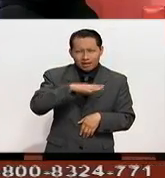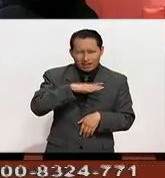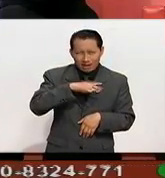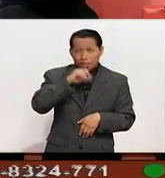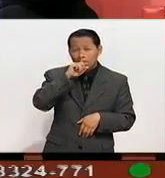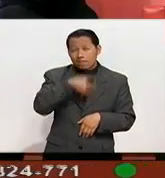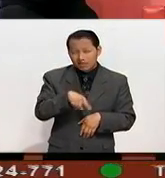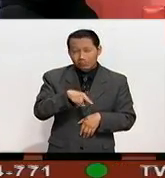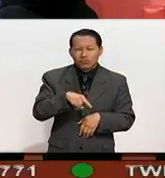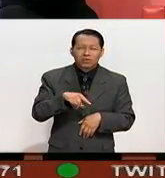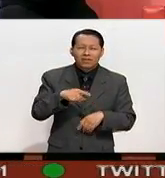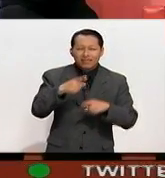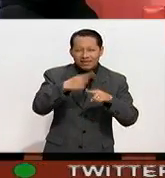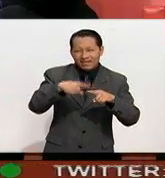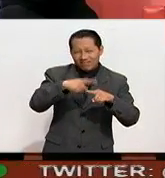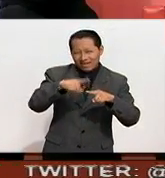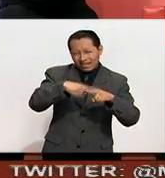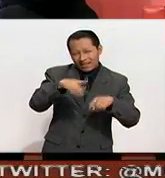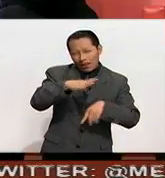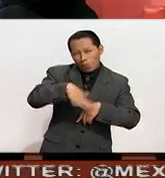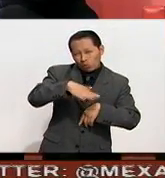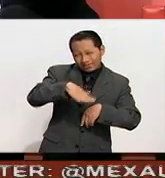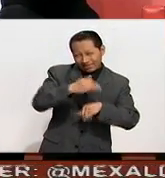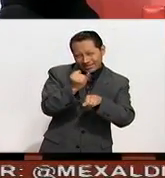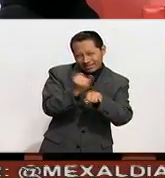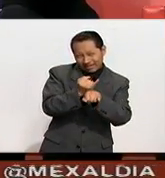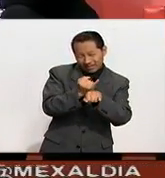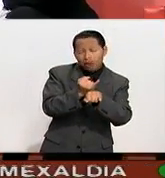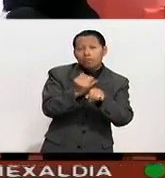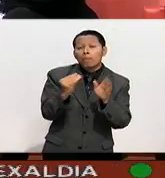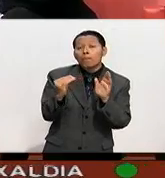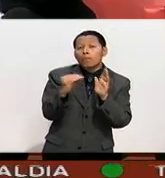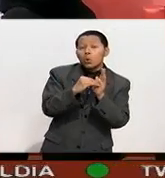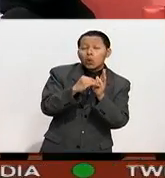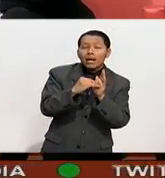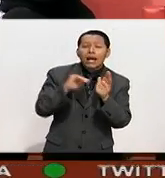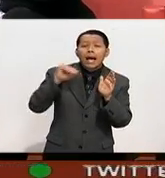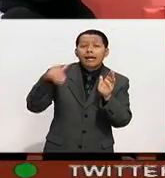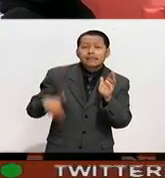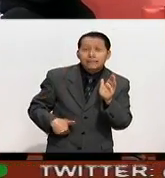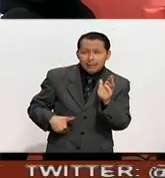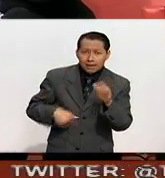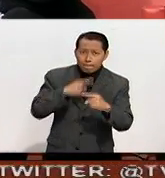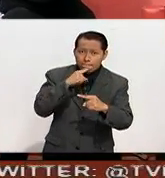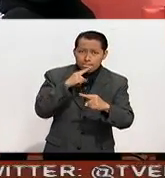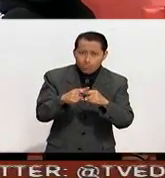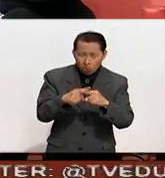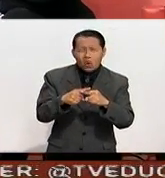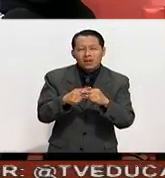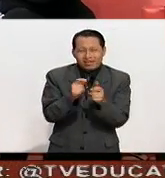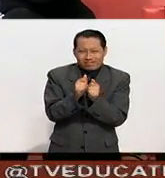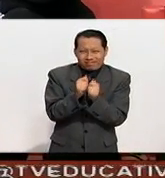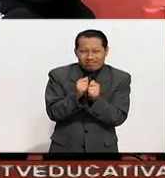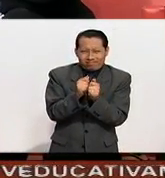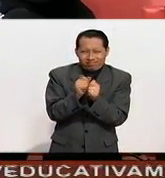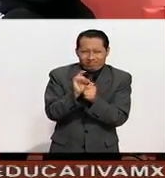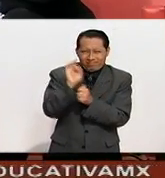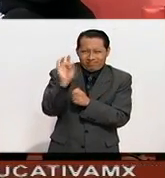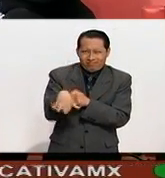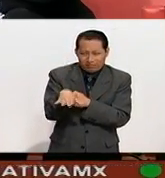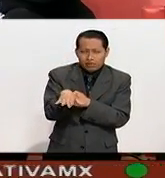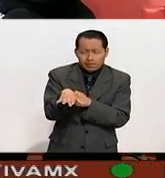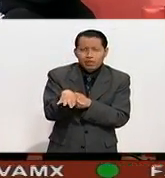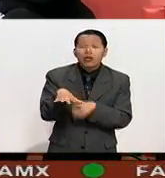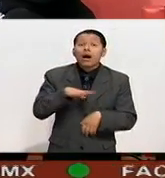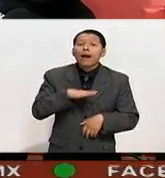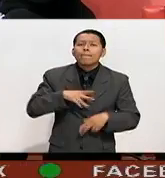buscador de preferencia y escriban accidentes por venir texteando o por caminar y tener. Hay personas que han